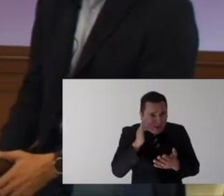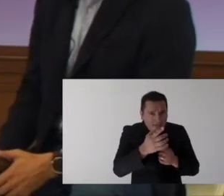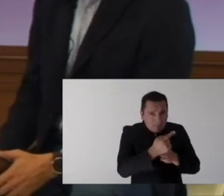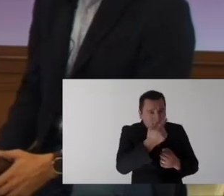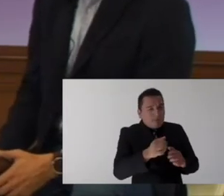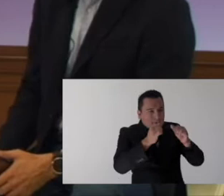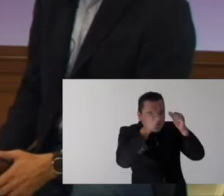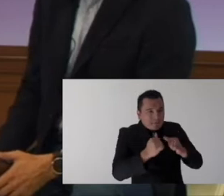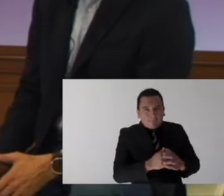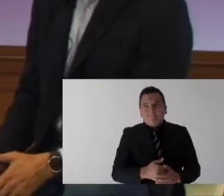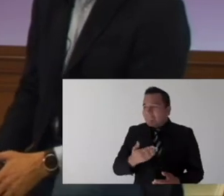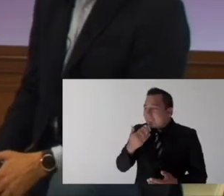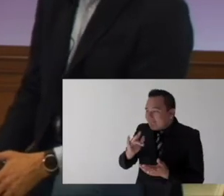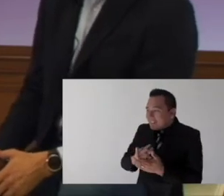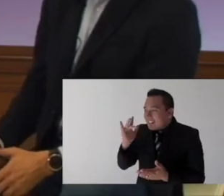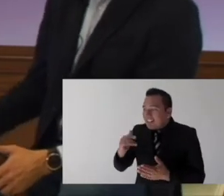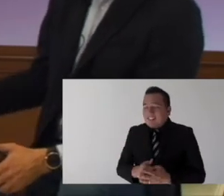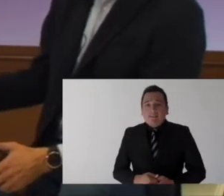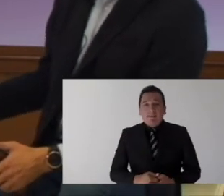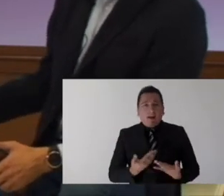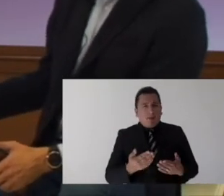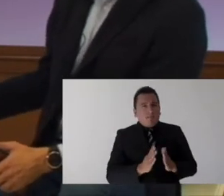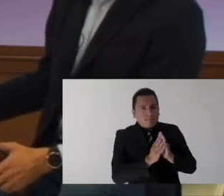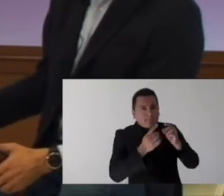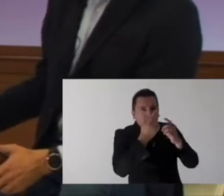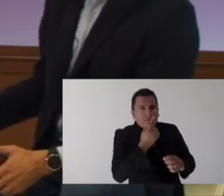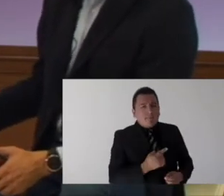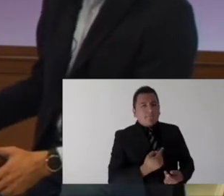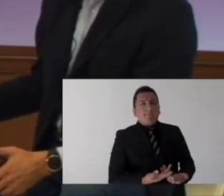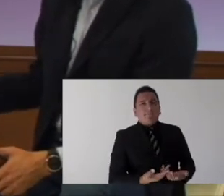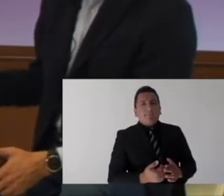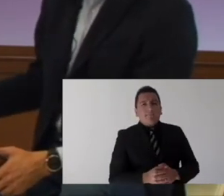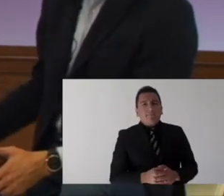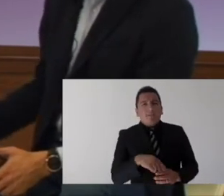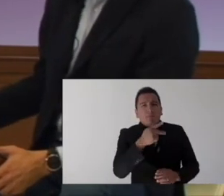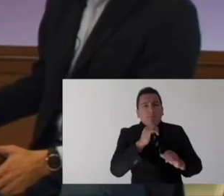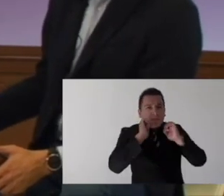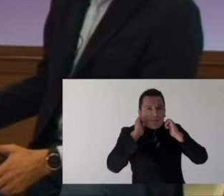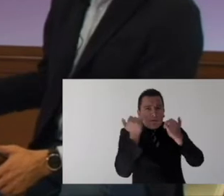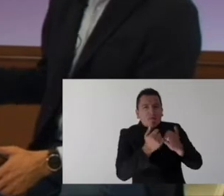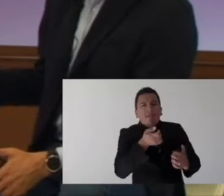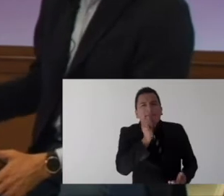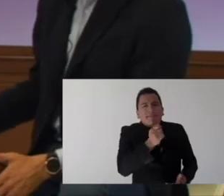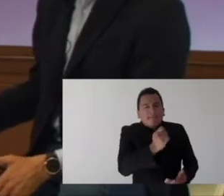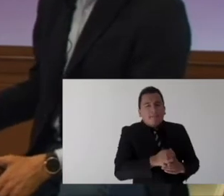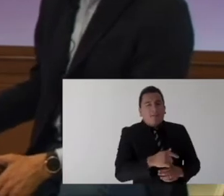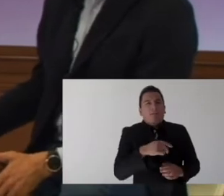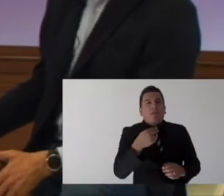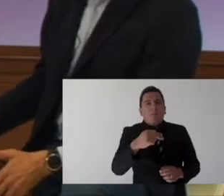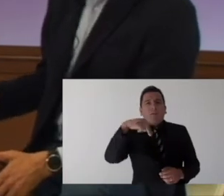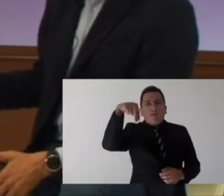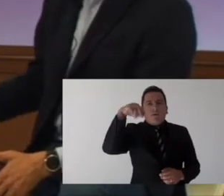preámbulo, me gustaría iniciar que nos platicaras un poco acerca de este colectivo ciudadano. ¿Cómo surge